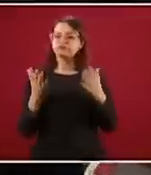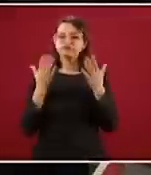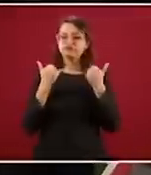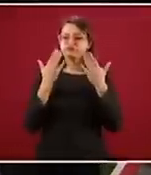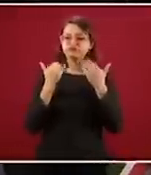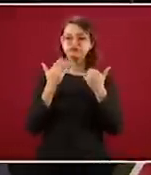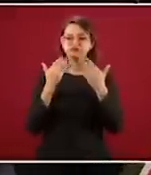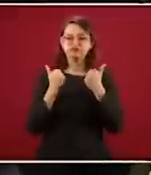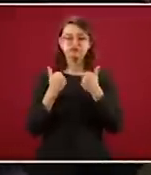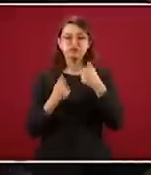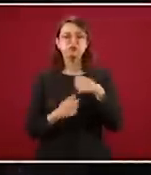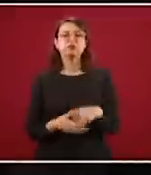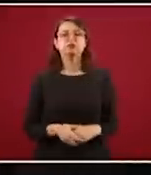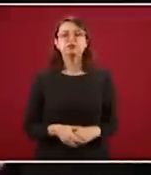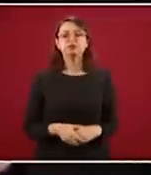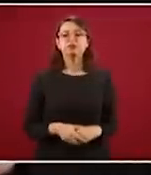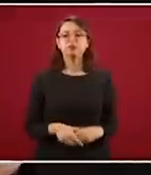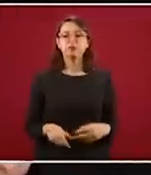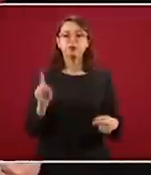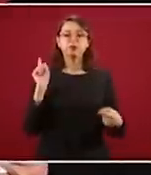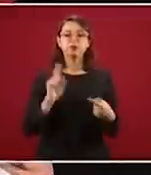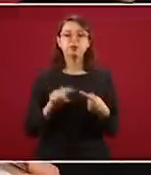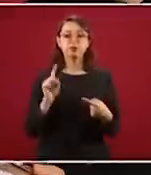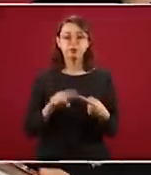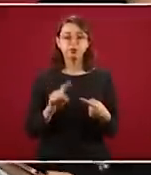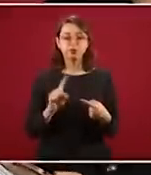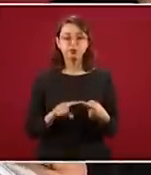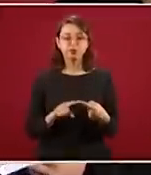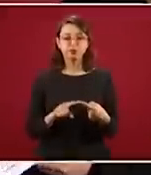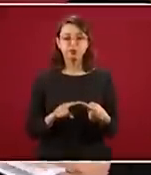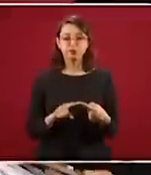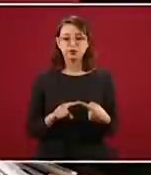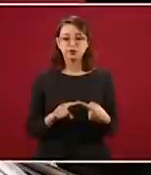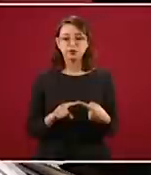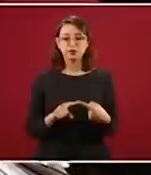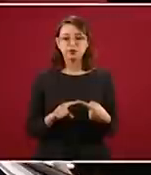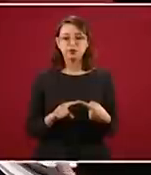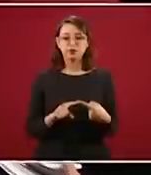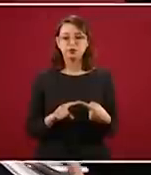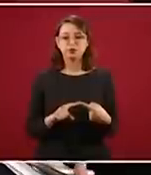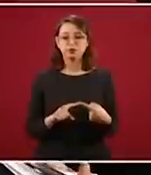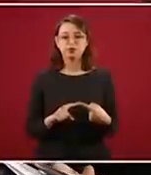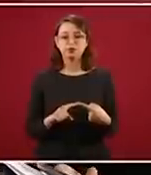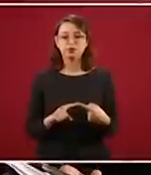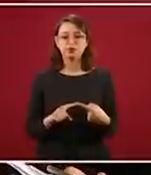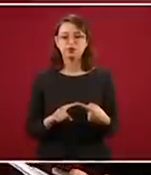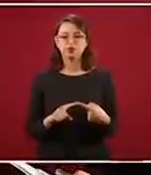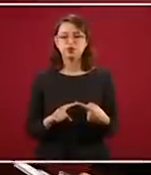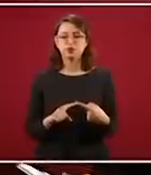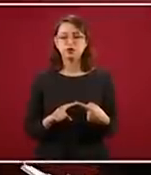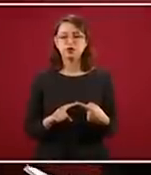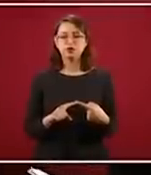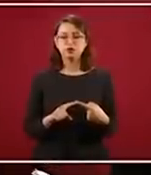Una acerca de que se iba a quedar el líder